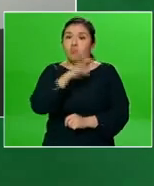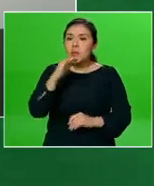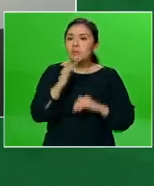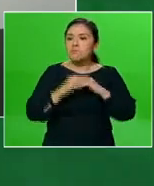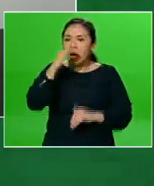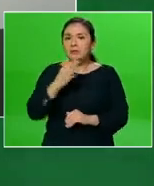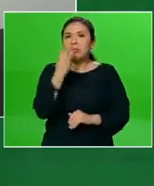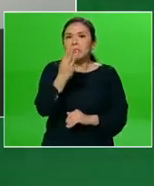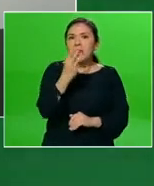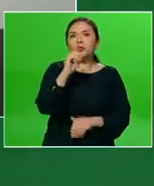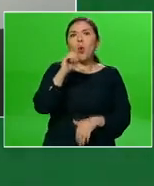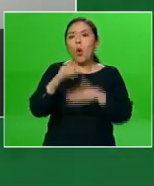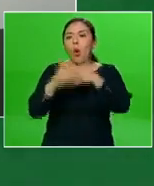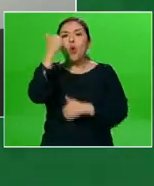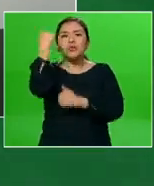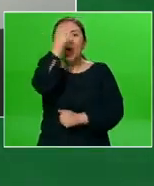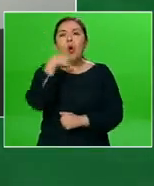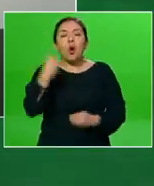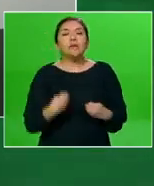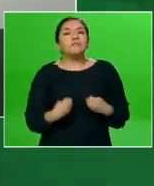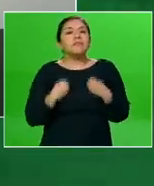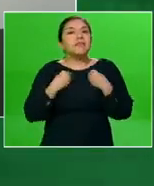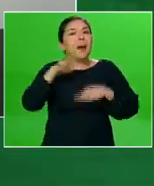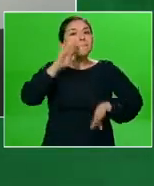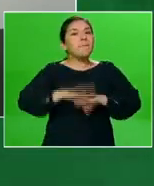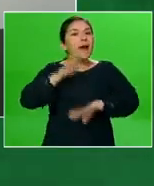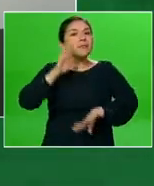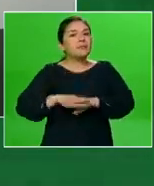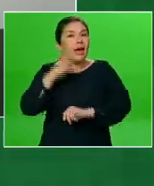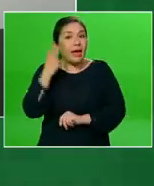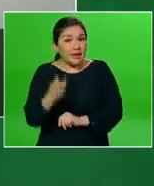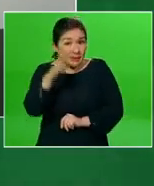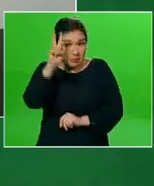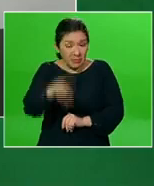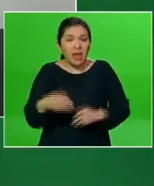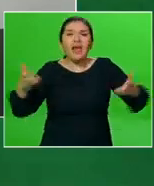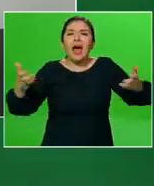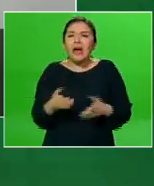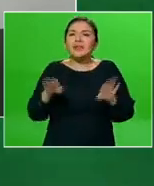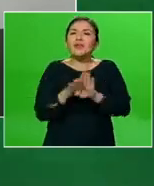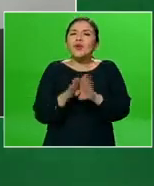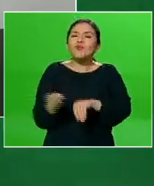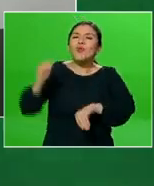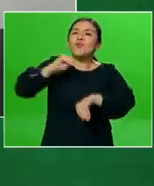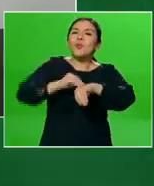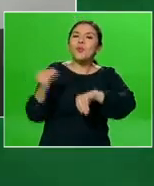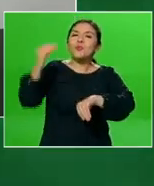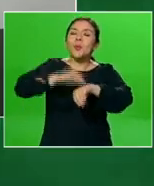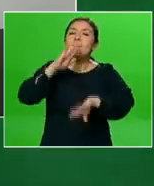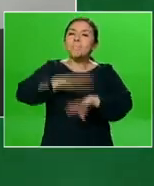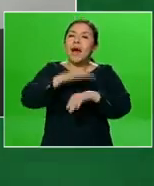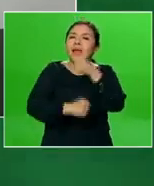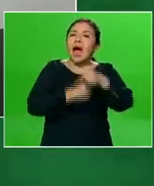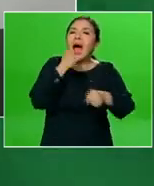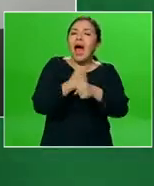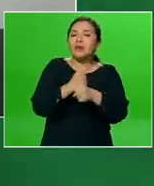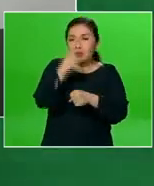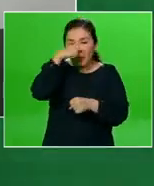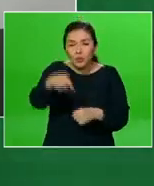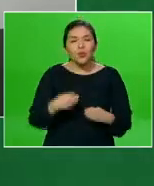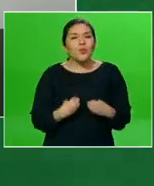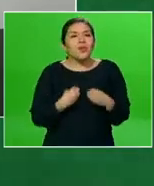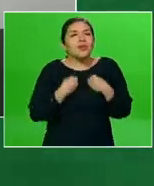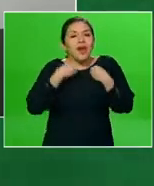hasta 11 horas de vida entonces liberal es de lo que estamos haciendo es agregando años de vida y calidad en esos años